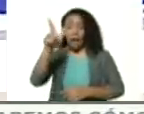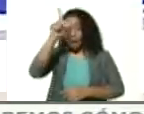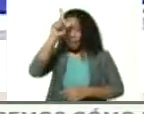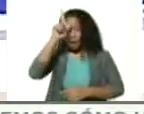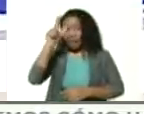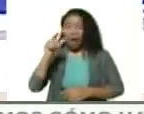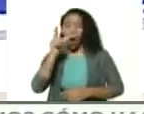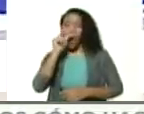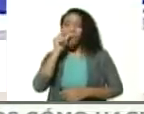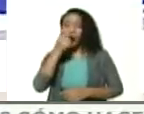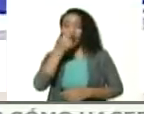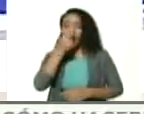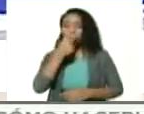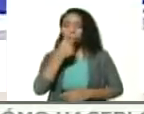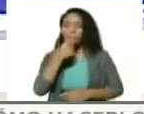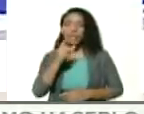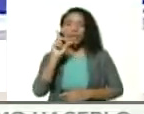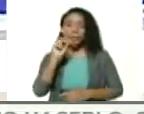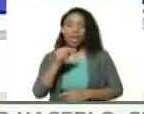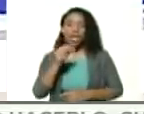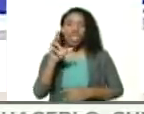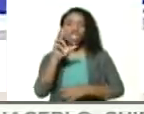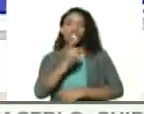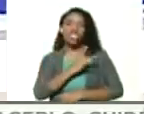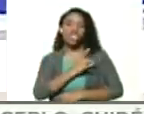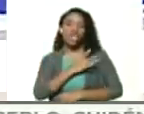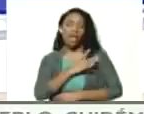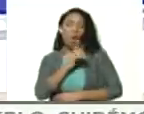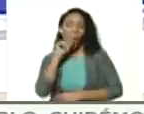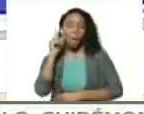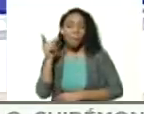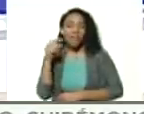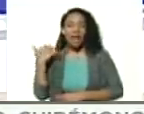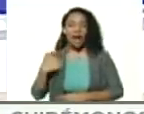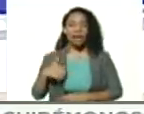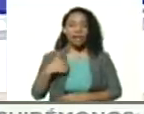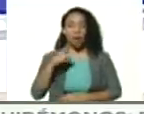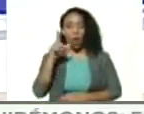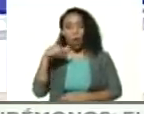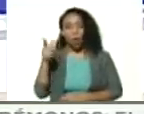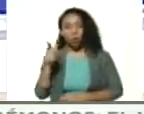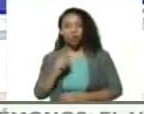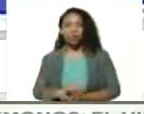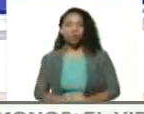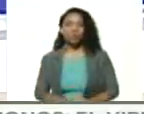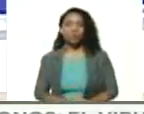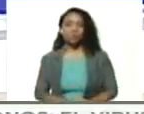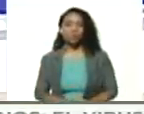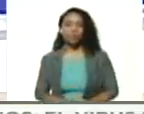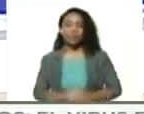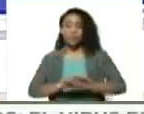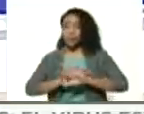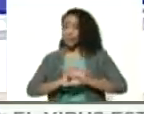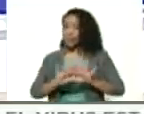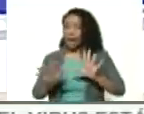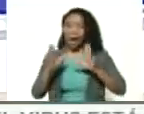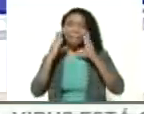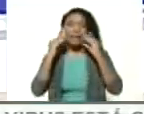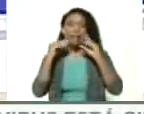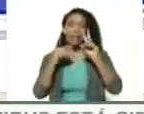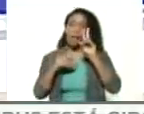Alemania y se vio en Chile con Pinochet y en Argentina con Videla. Ya se ha visto